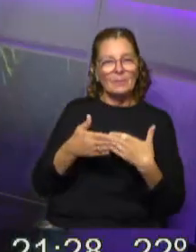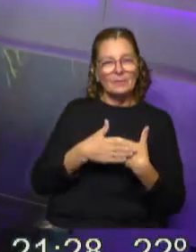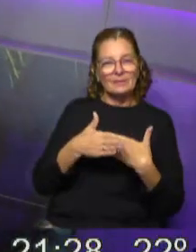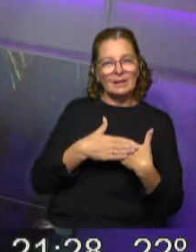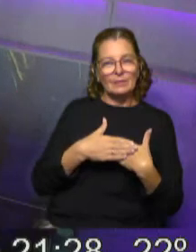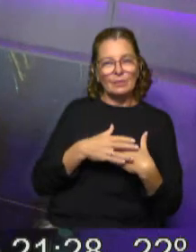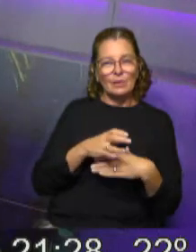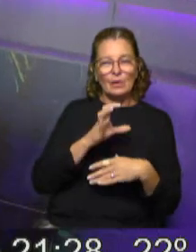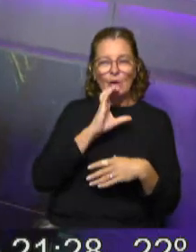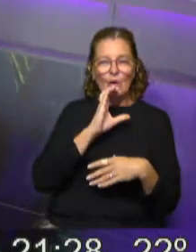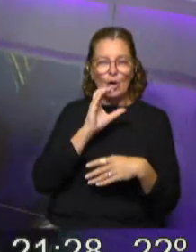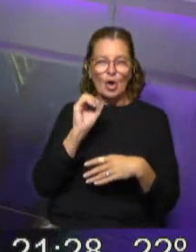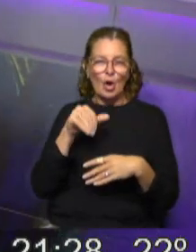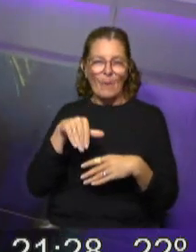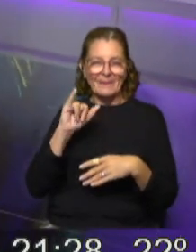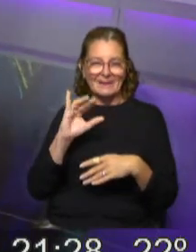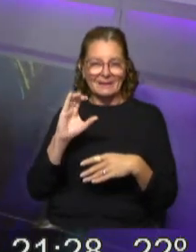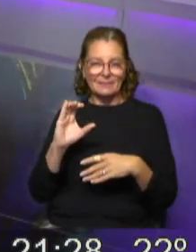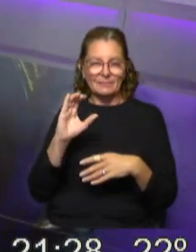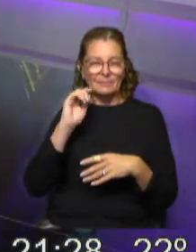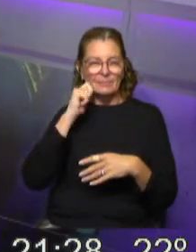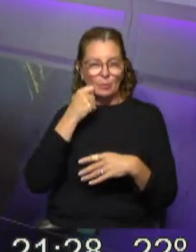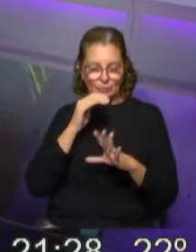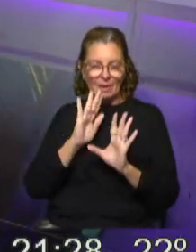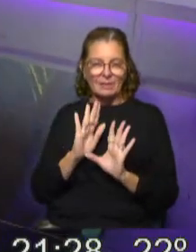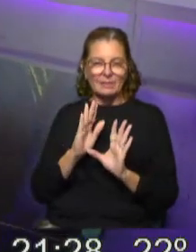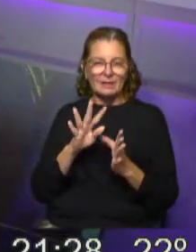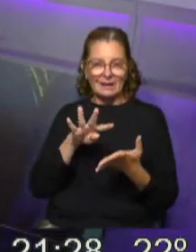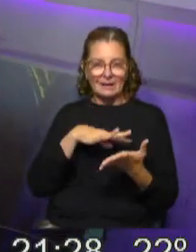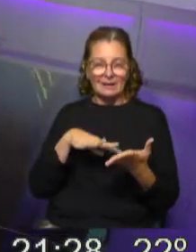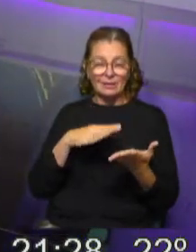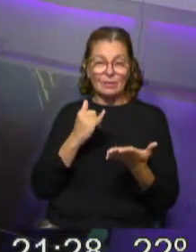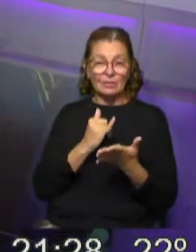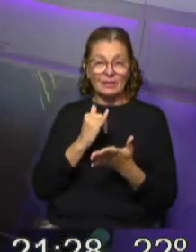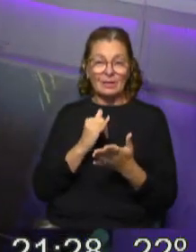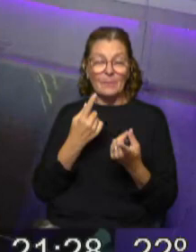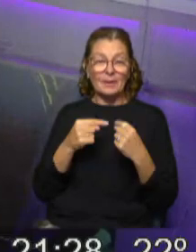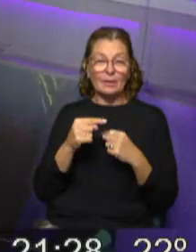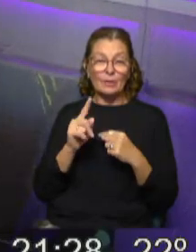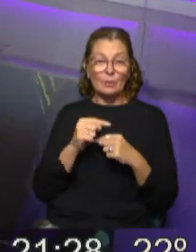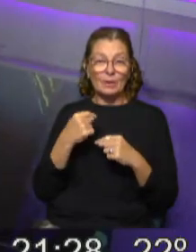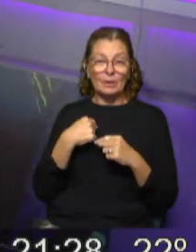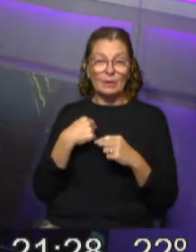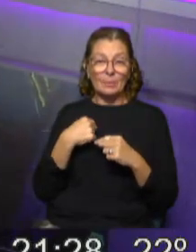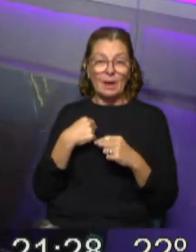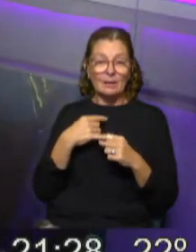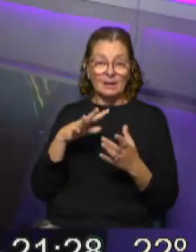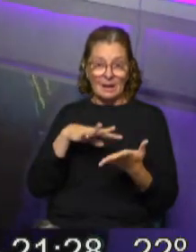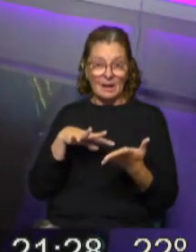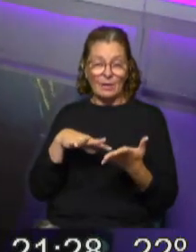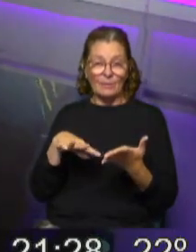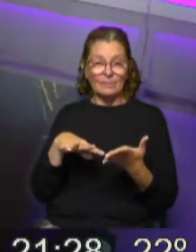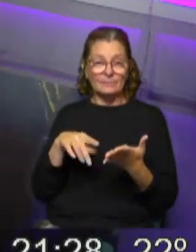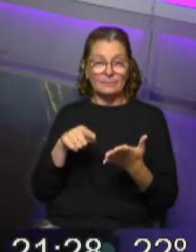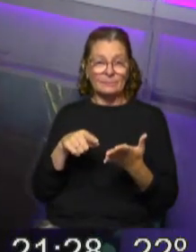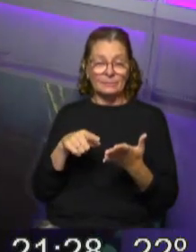cómic, ¿no? Como... ¿no? Claro. He leído, sí, novelas gráficas, pero no es lo que más consumo, ¿no? ¿Estás cómoda